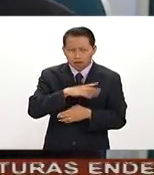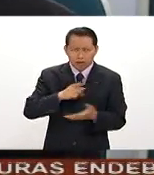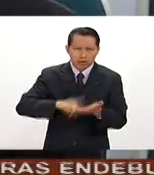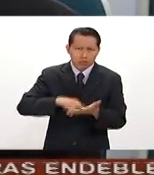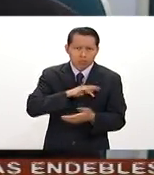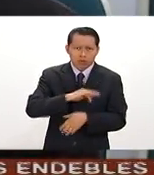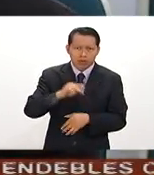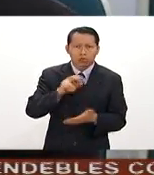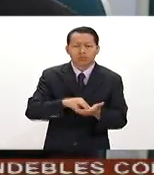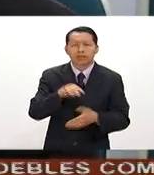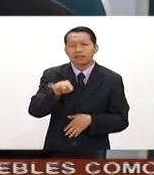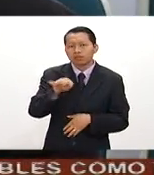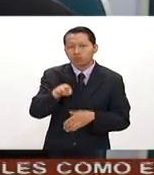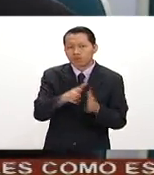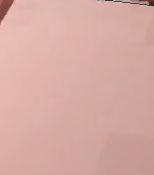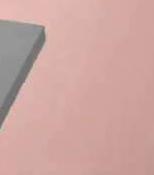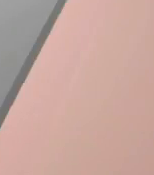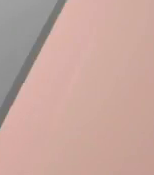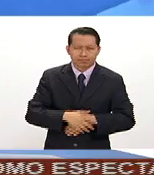el 2019.